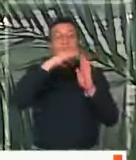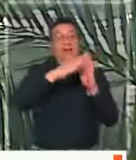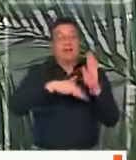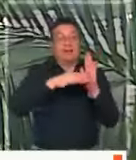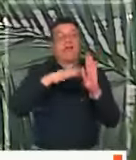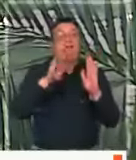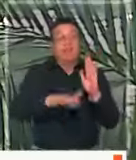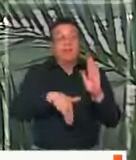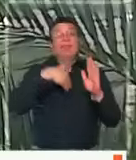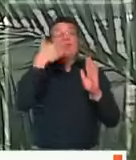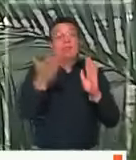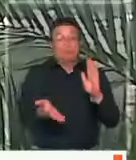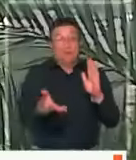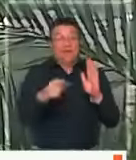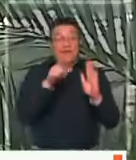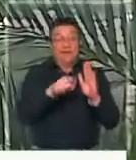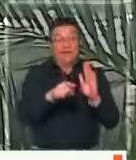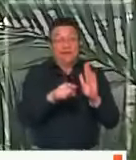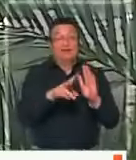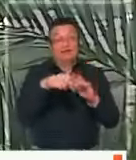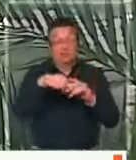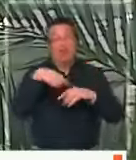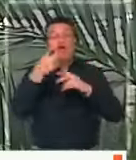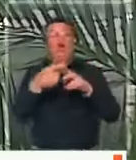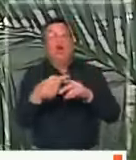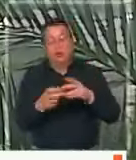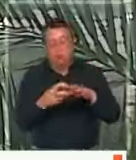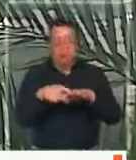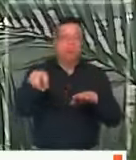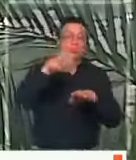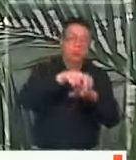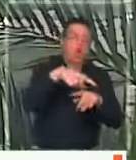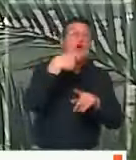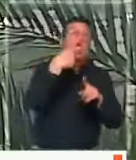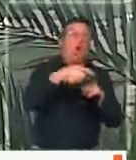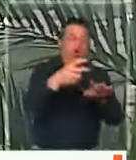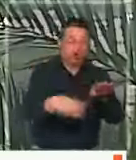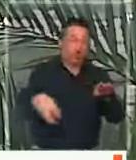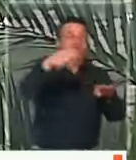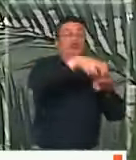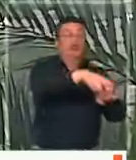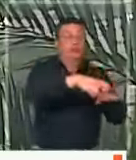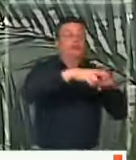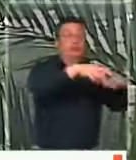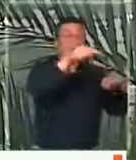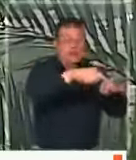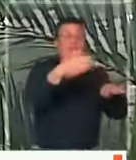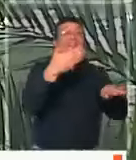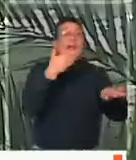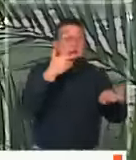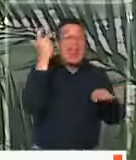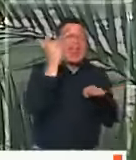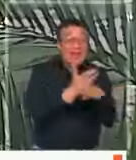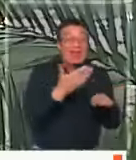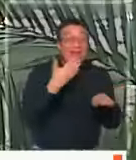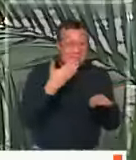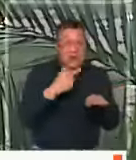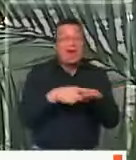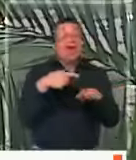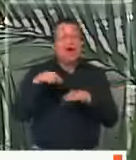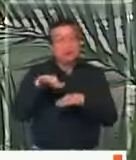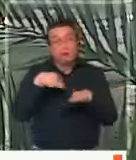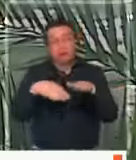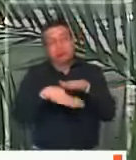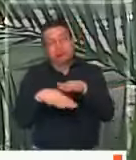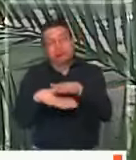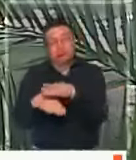a eso ascienden nuevamente a un vehículo, el cual también mantenía en cargo, en este caso por robo, y continúan su desplazamiento por distintos lugares